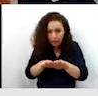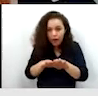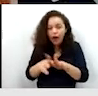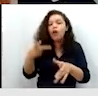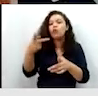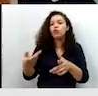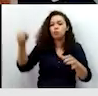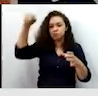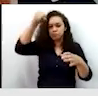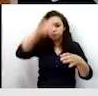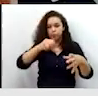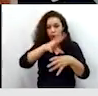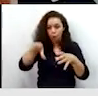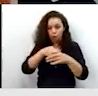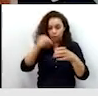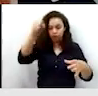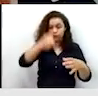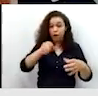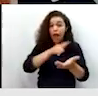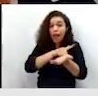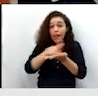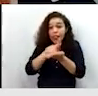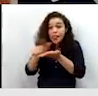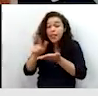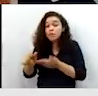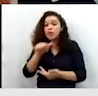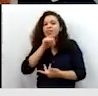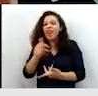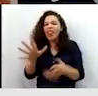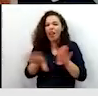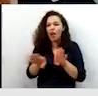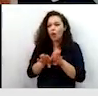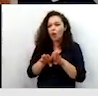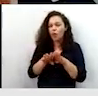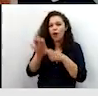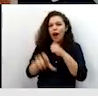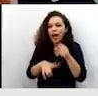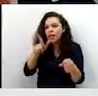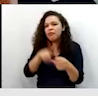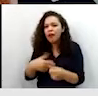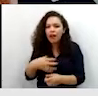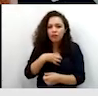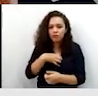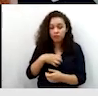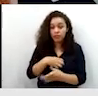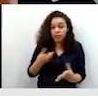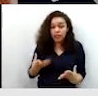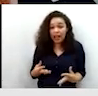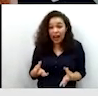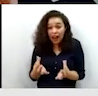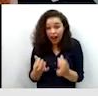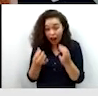tapa completa, que estén limpios de materia orgánica, pues el agua, la calidad del agua nos va a durar menos.